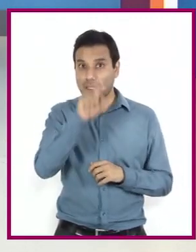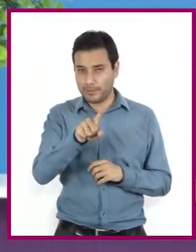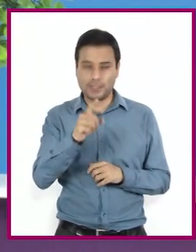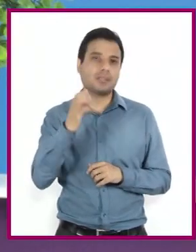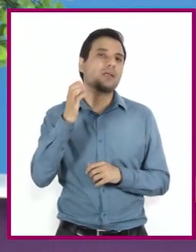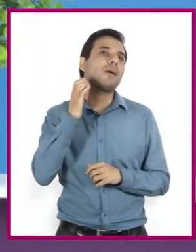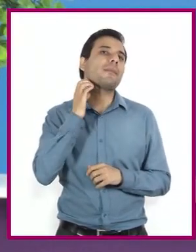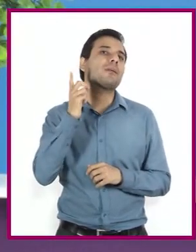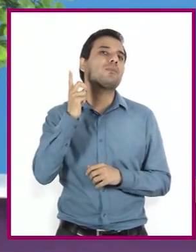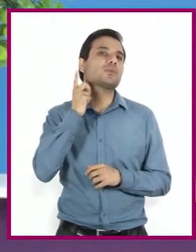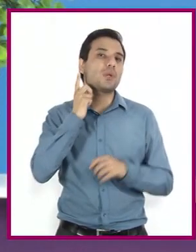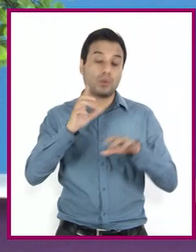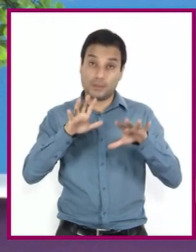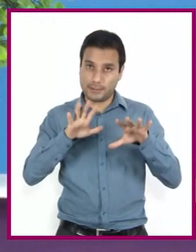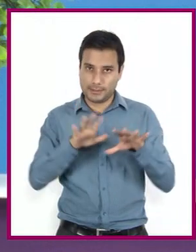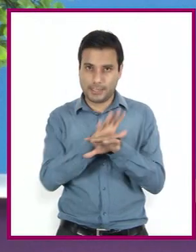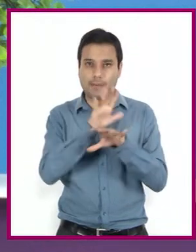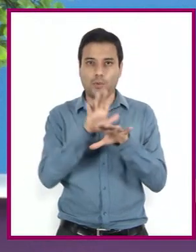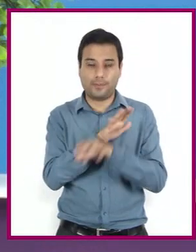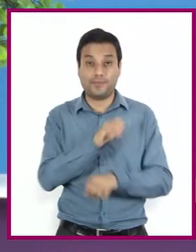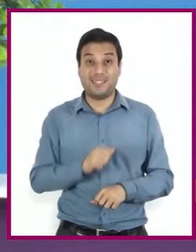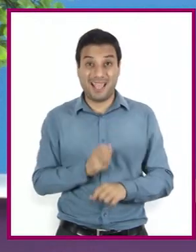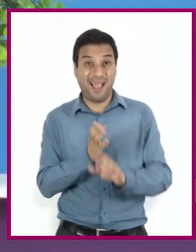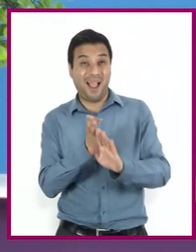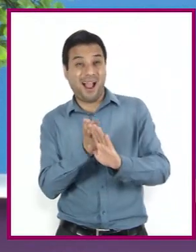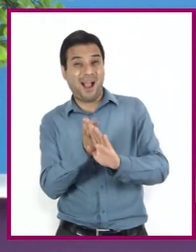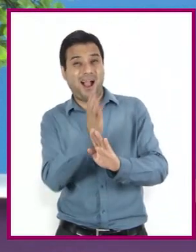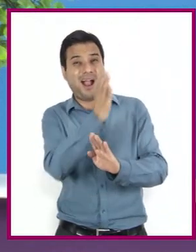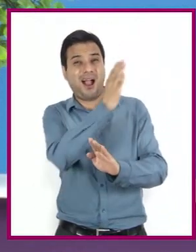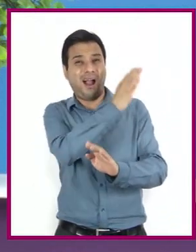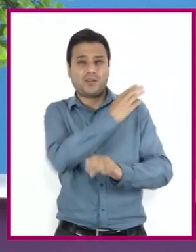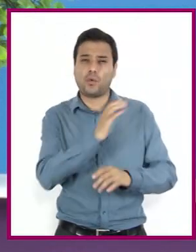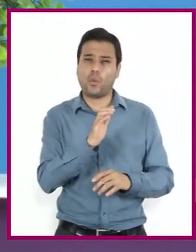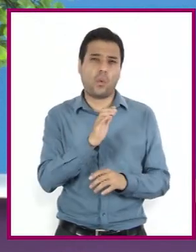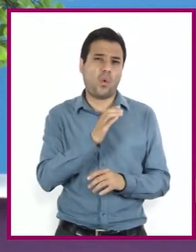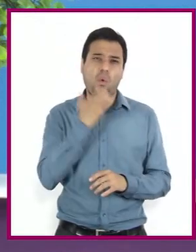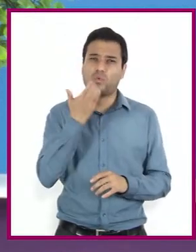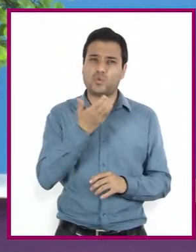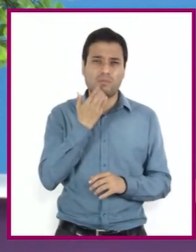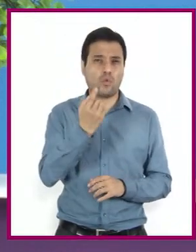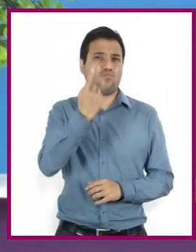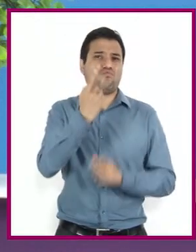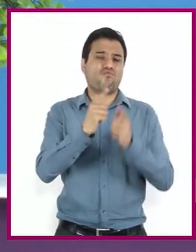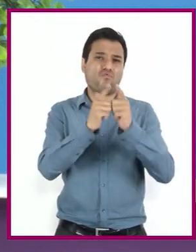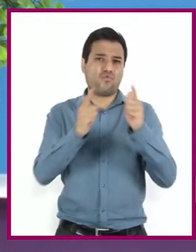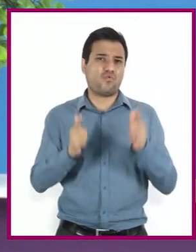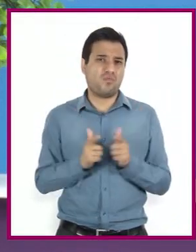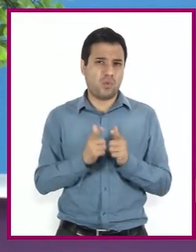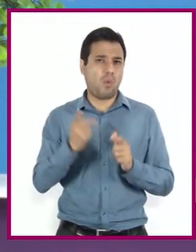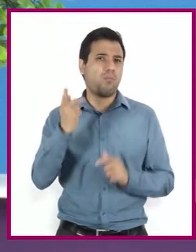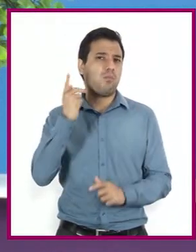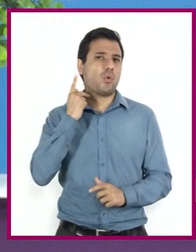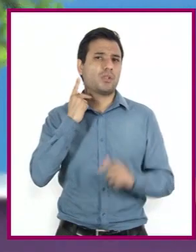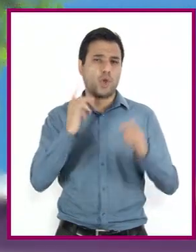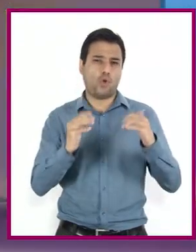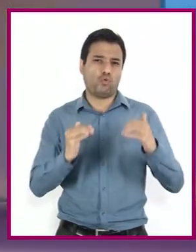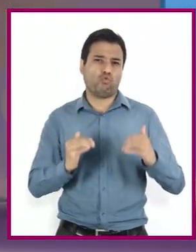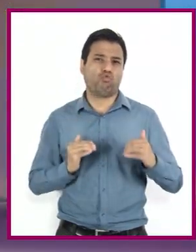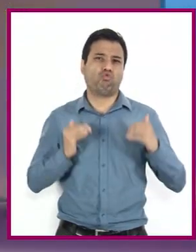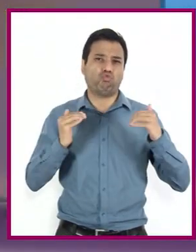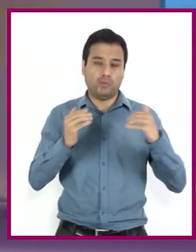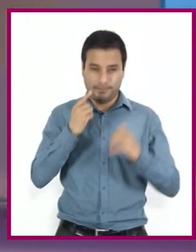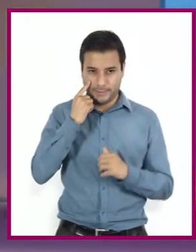Diputados. Antes de esto prevalecía un régimen de partido único. Para responder las